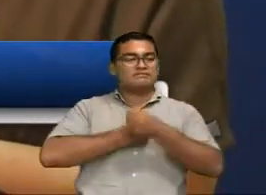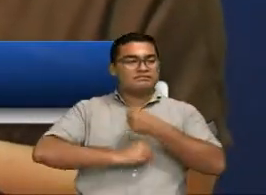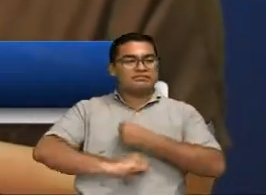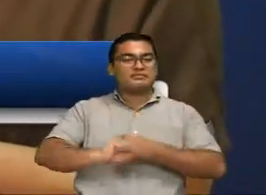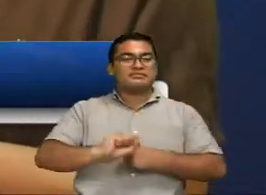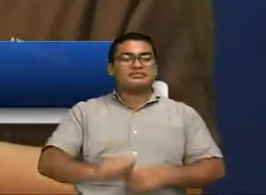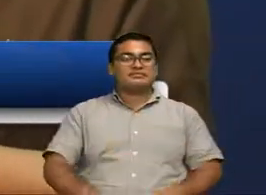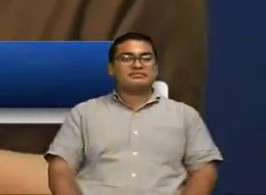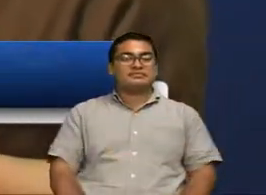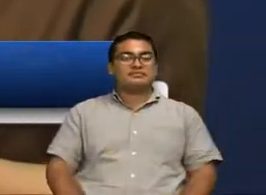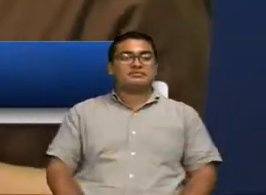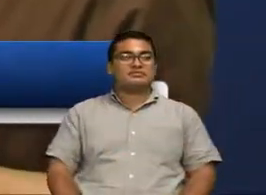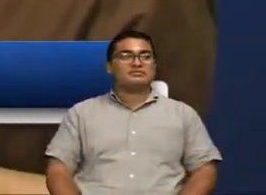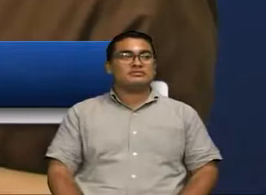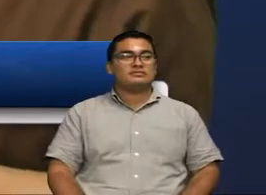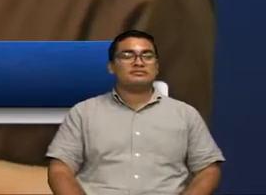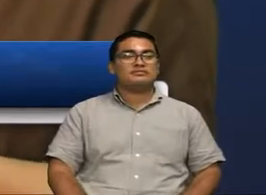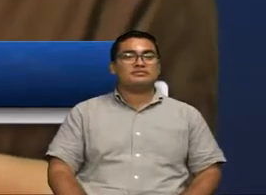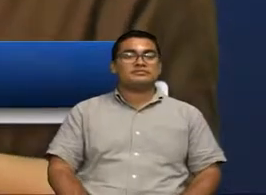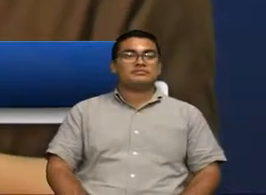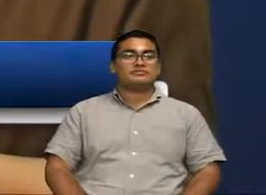doctora?